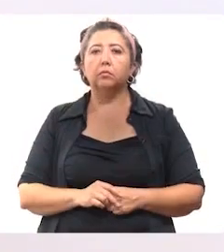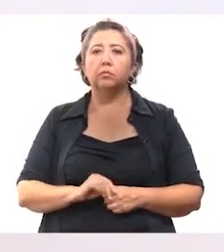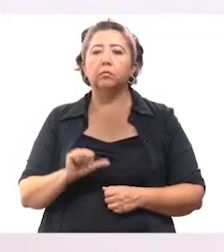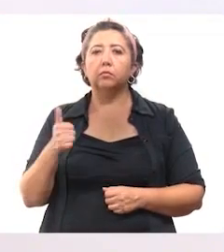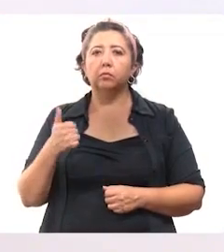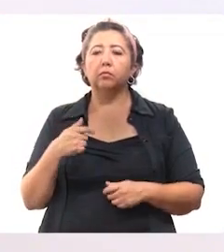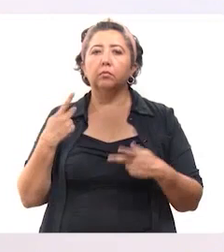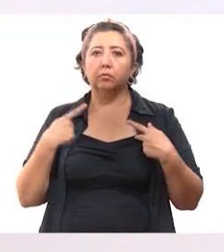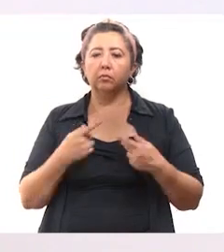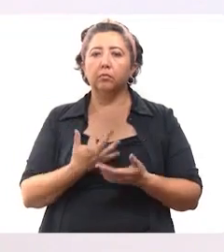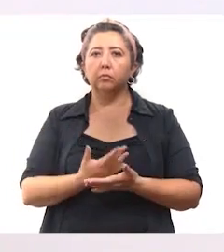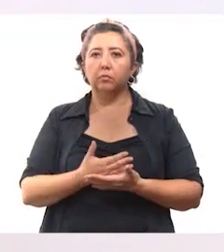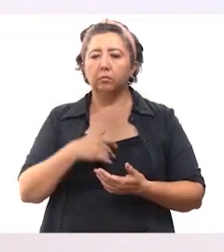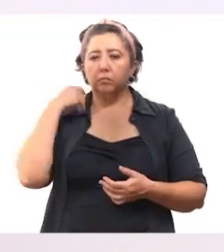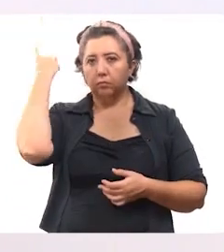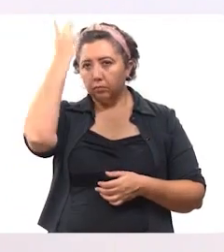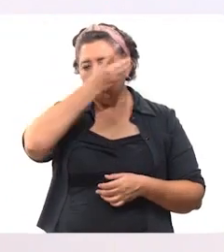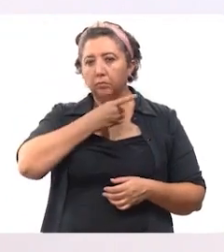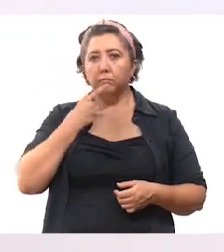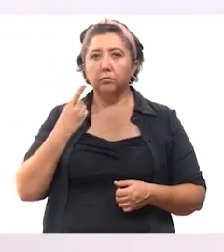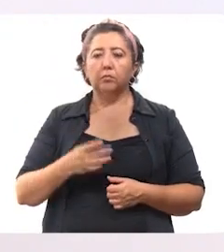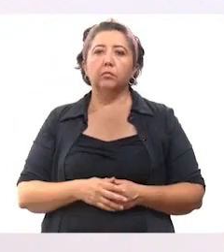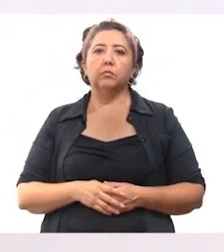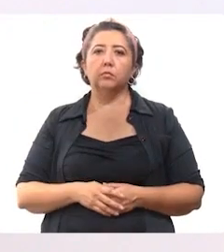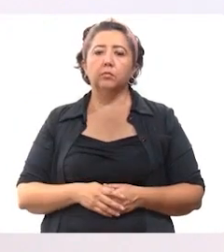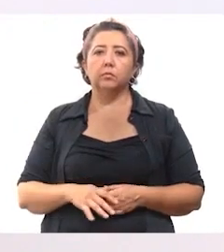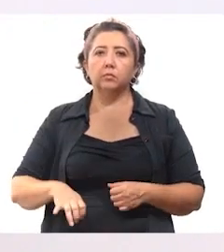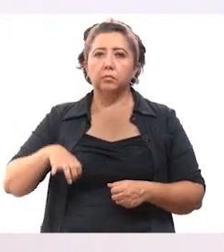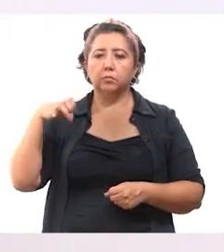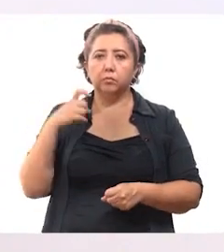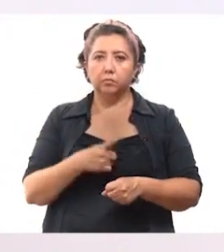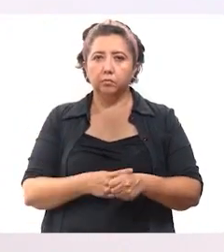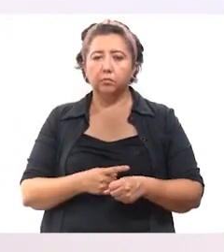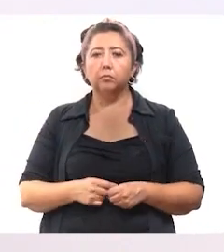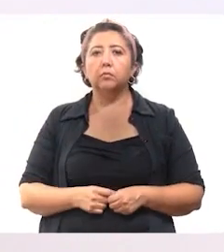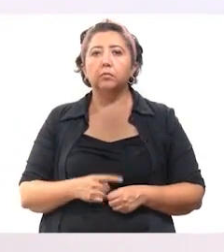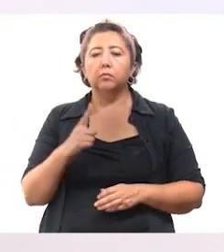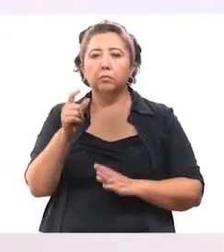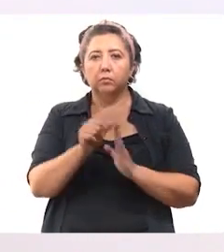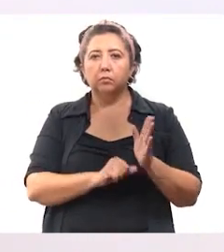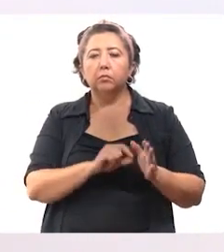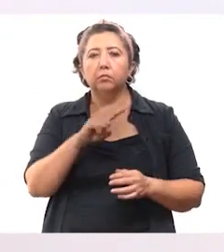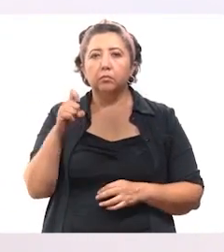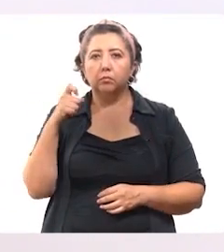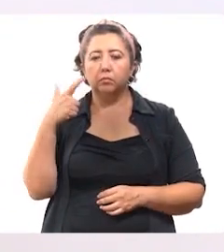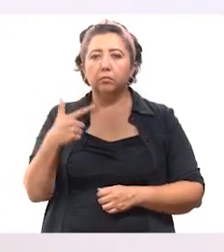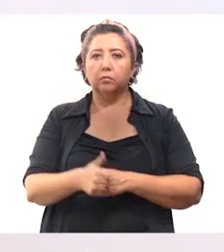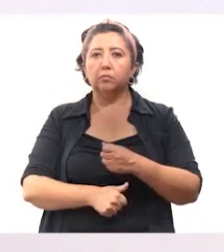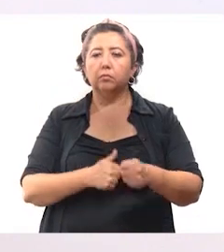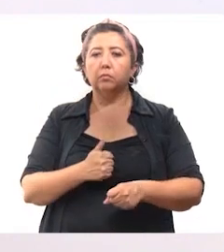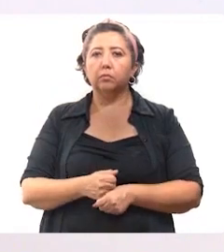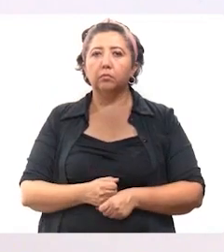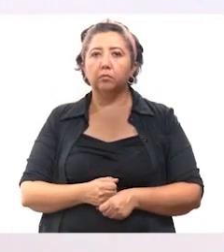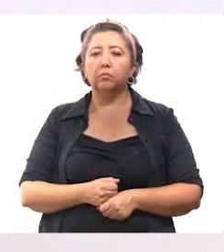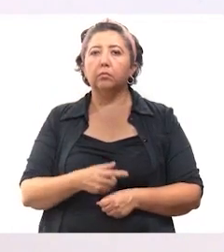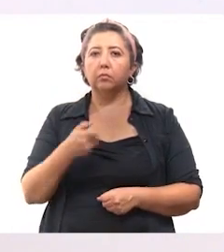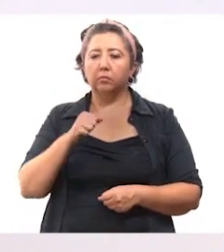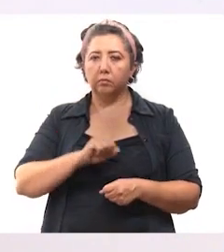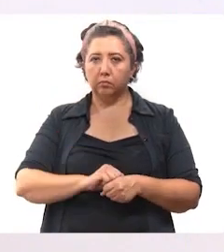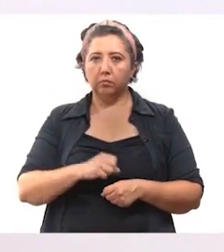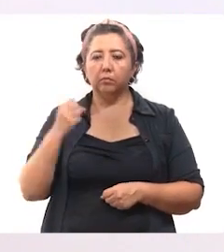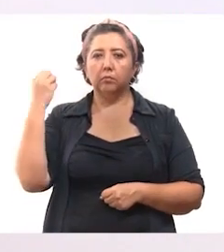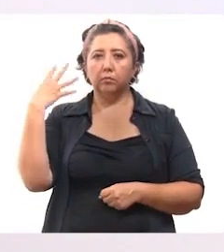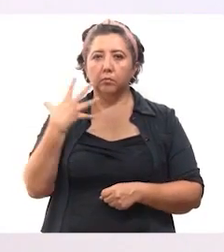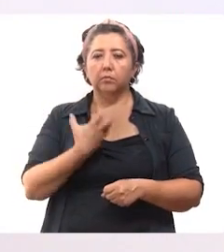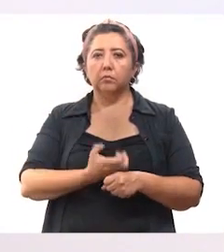total. Hay otros pacientes a la espera de diagnóstico. El rango de edad de los casos es de 1 mes a 107 años. Los